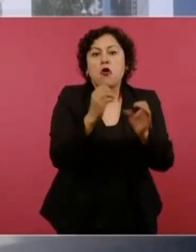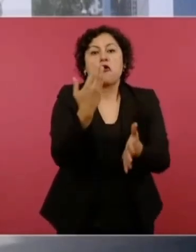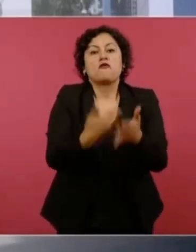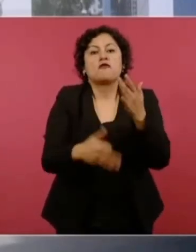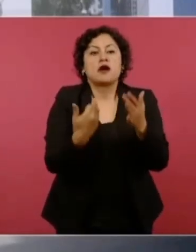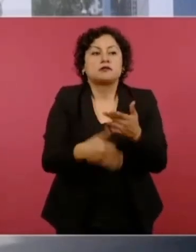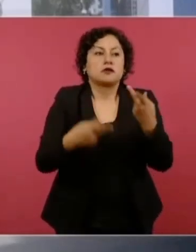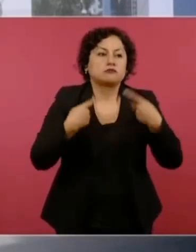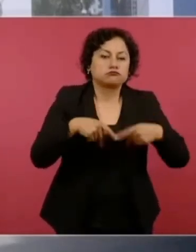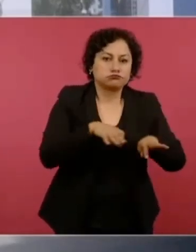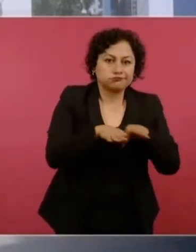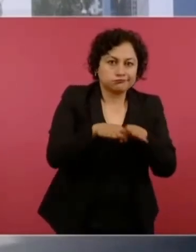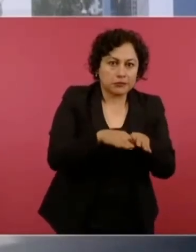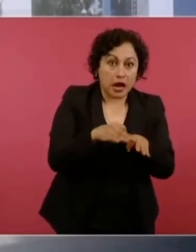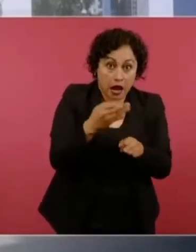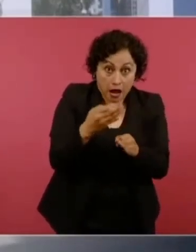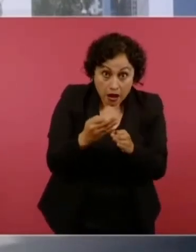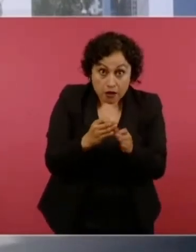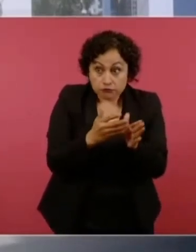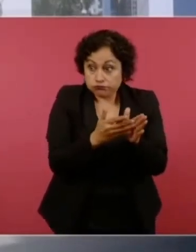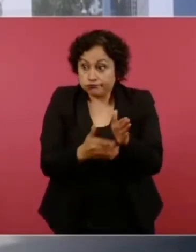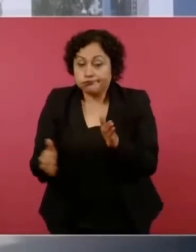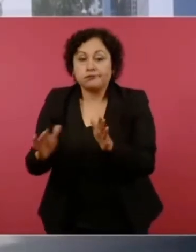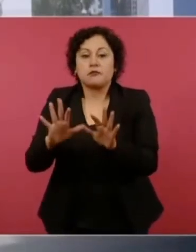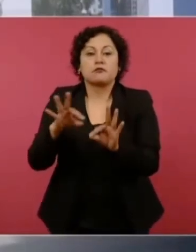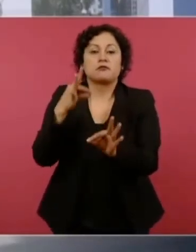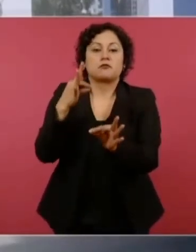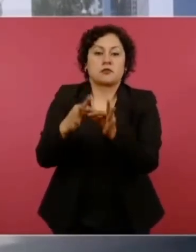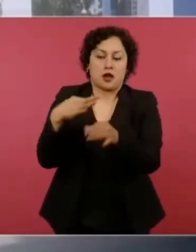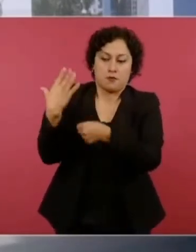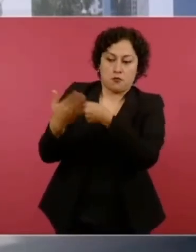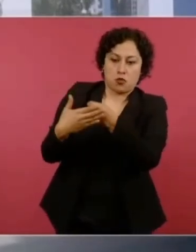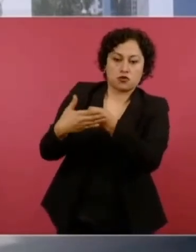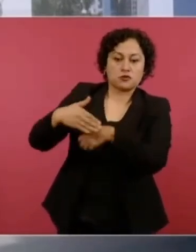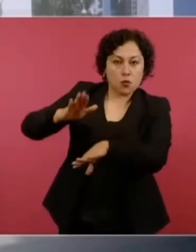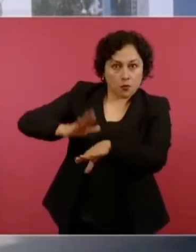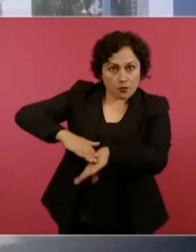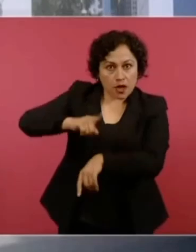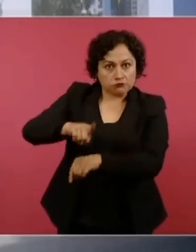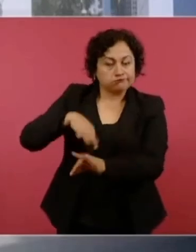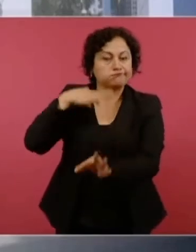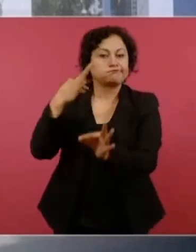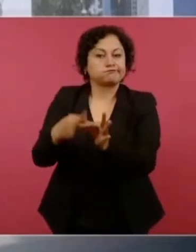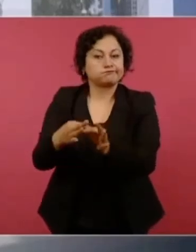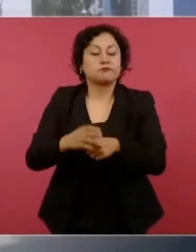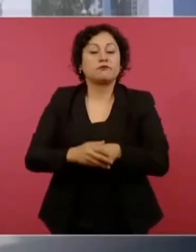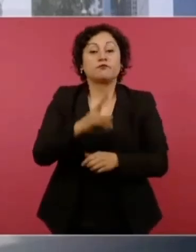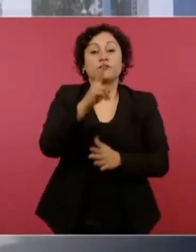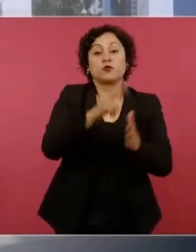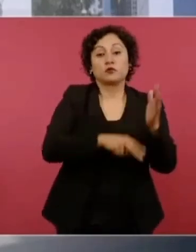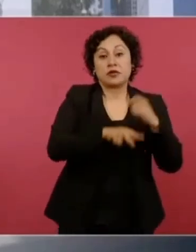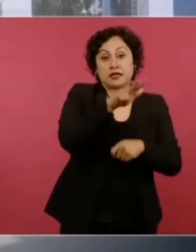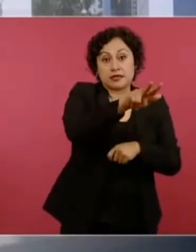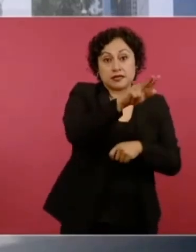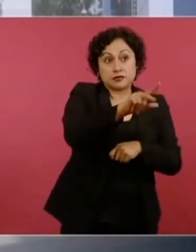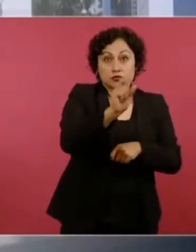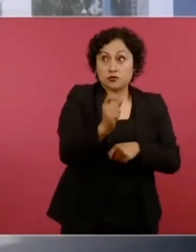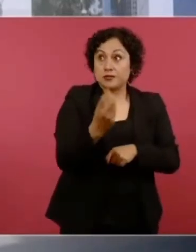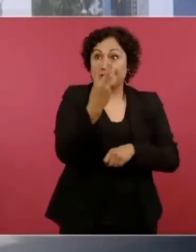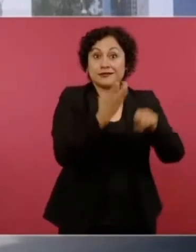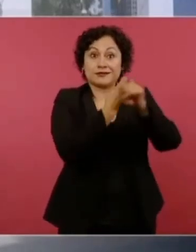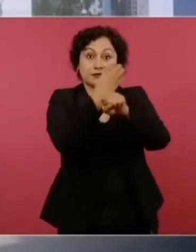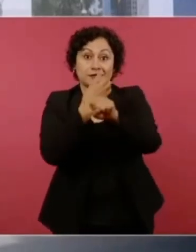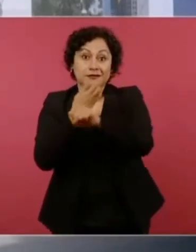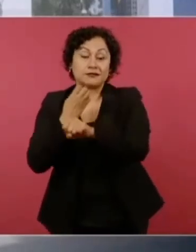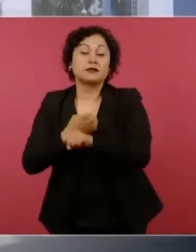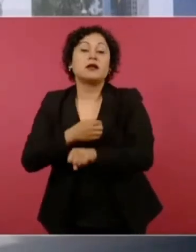32 más que se están por concluir este año. En 2018 se contaba en estos 23 estados para atender a personas sin